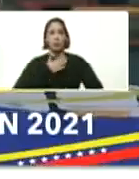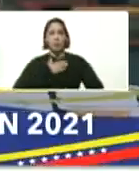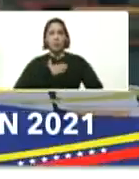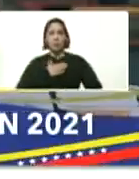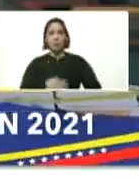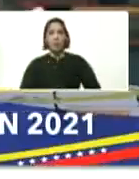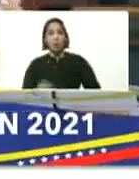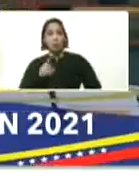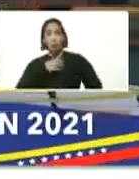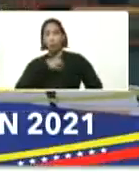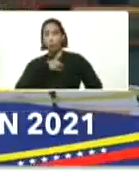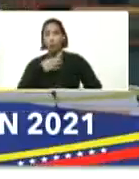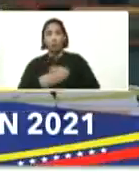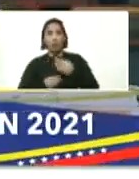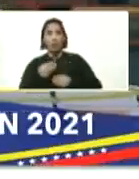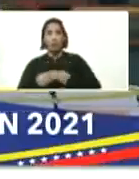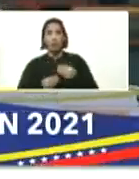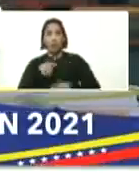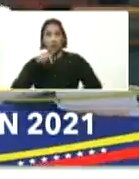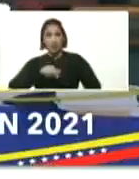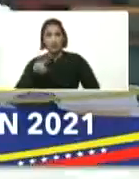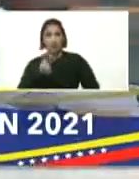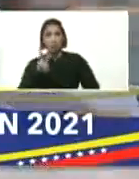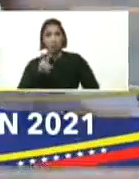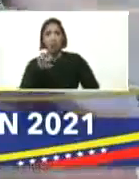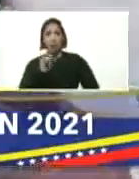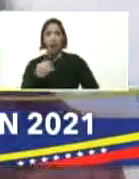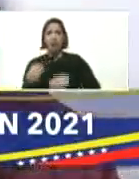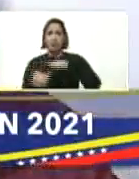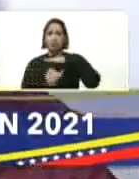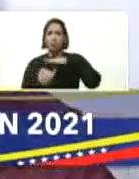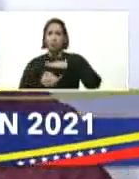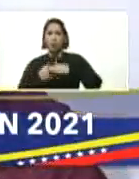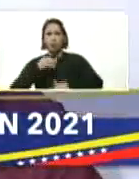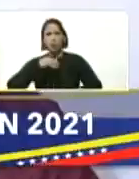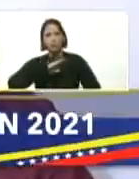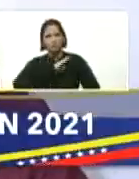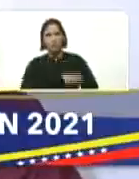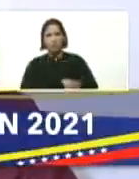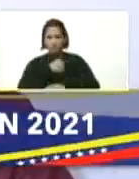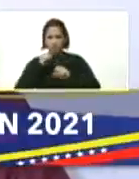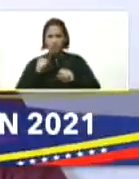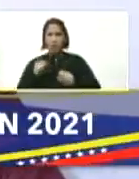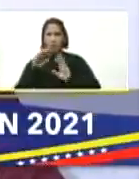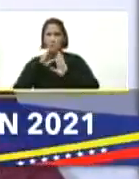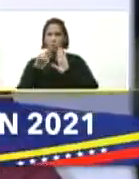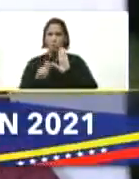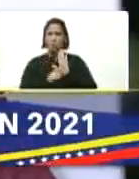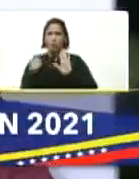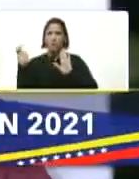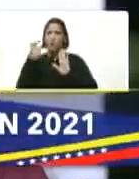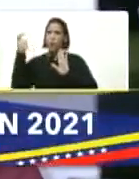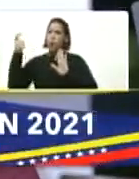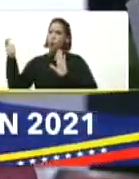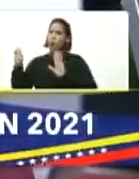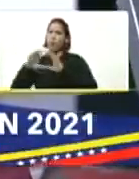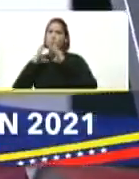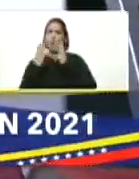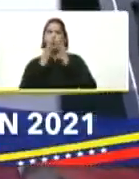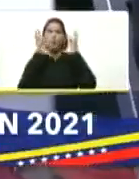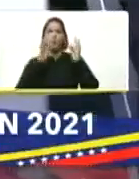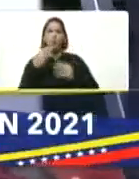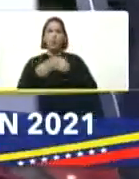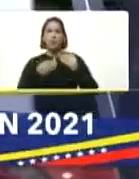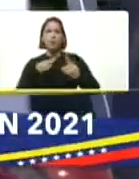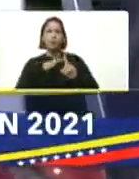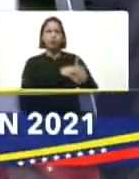Como no pueden hacer el La FER en Venezuela porque hay instituciones firmes, constitucionales, se buscan en el mundo la forma de hacer un La